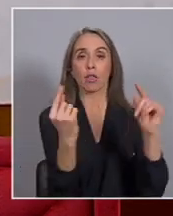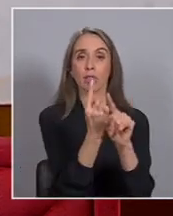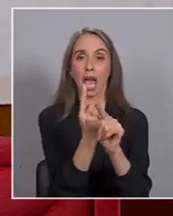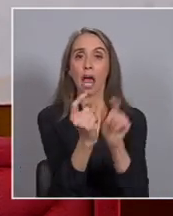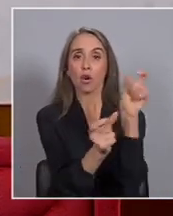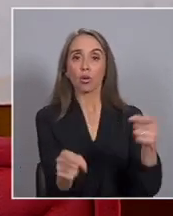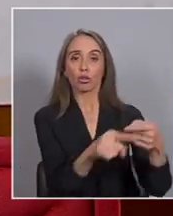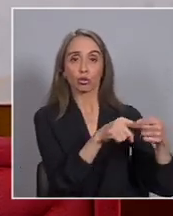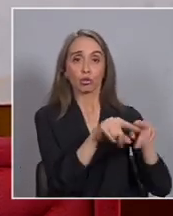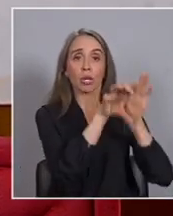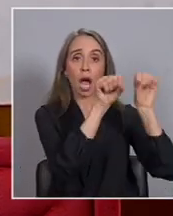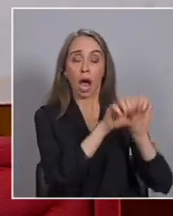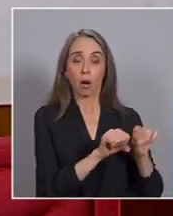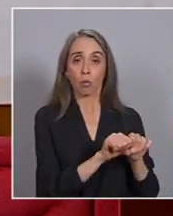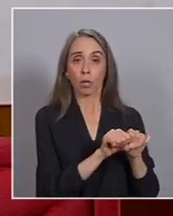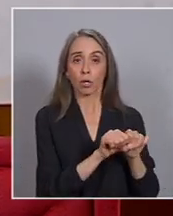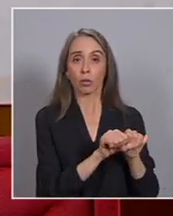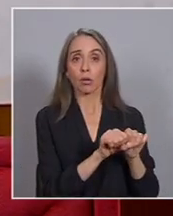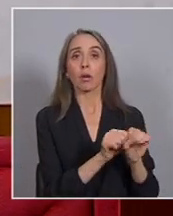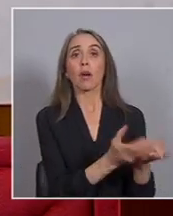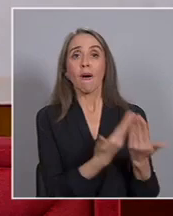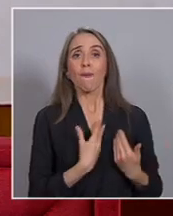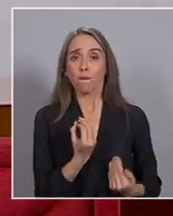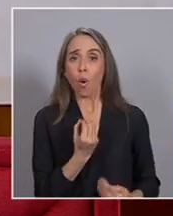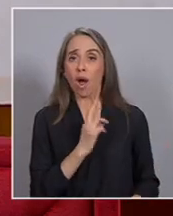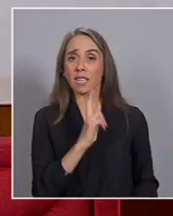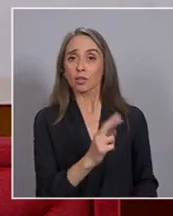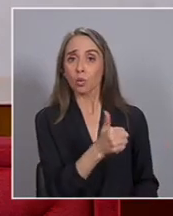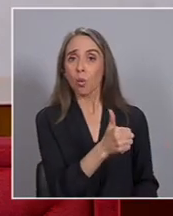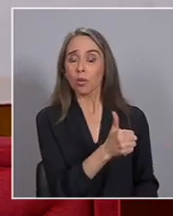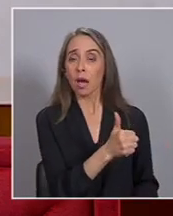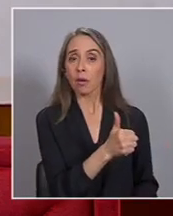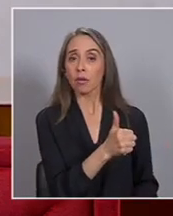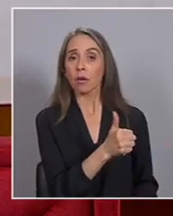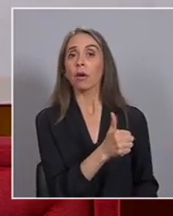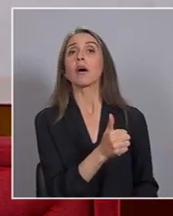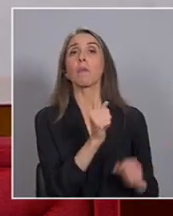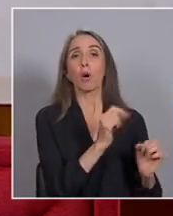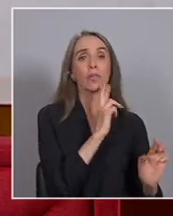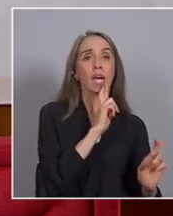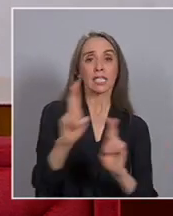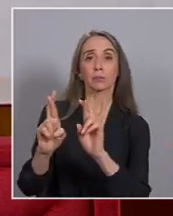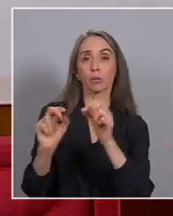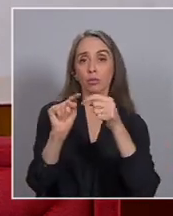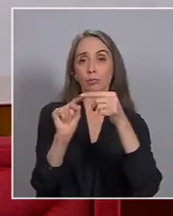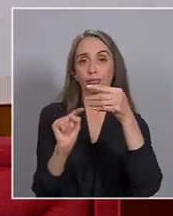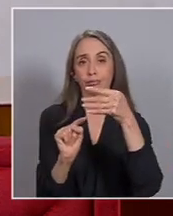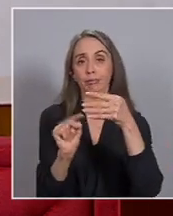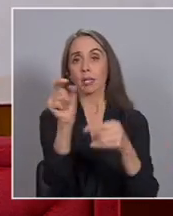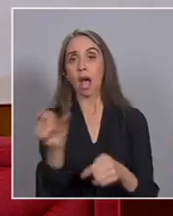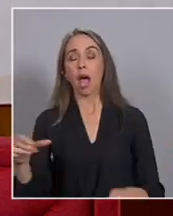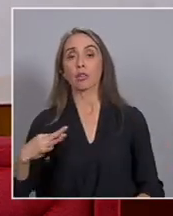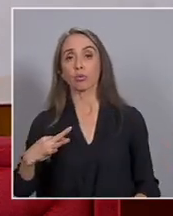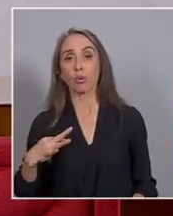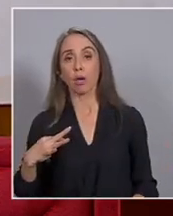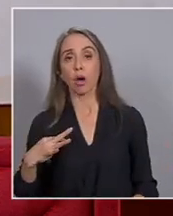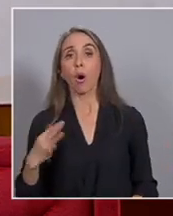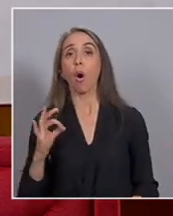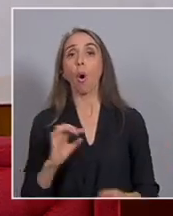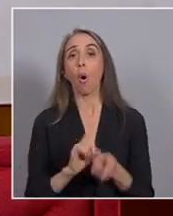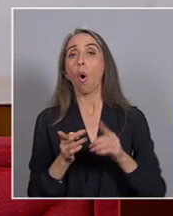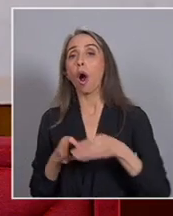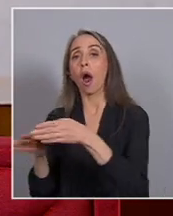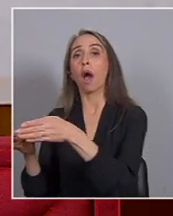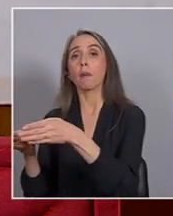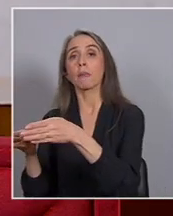social y los acuerdos, que nos da buenos resultados y damos respuestas concretas a nuestros ciudadanos, o nos